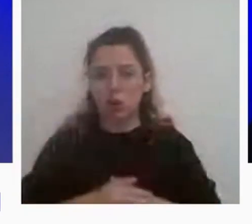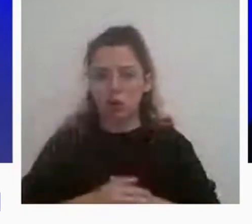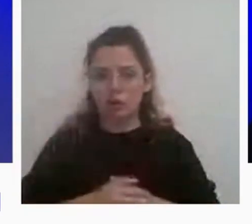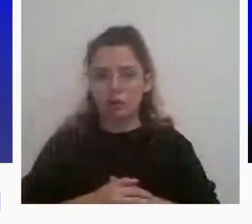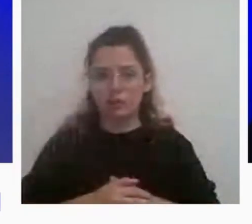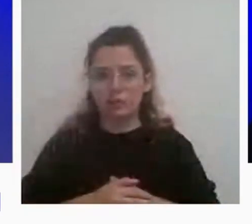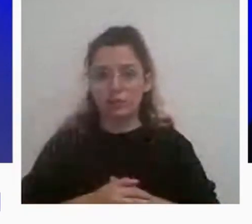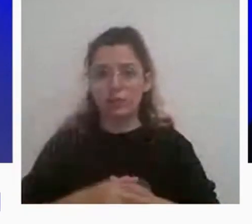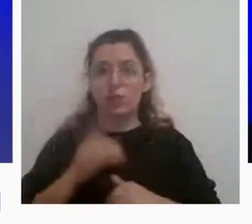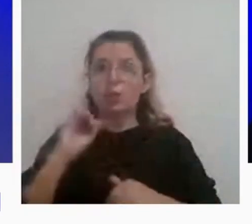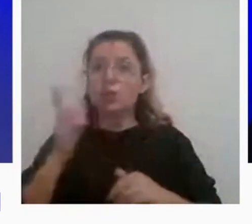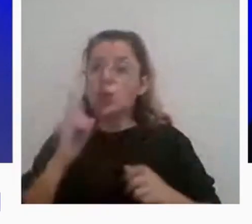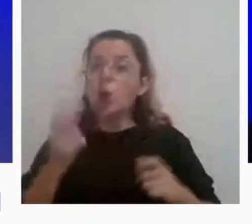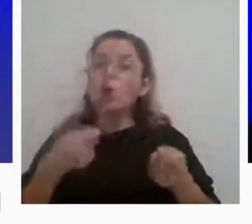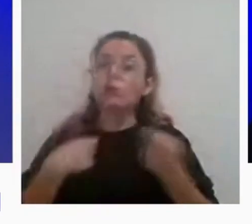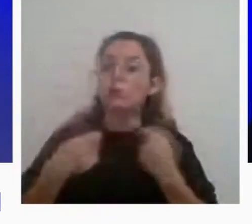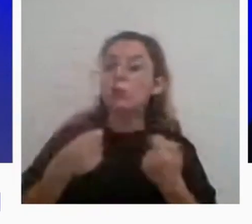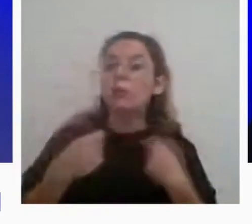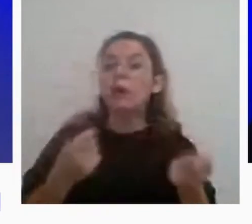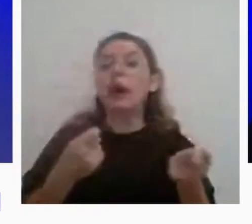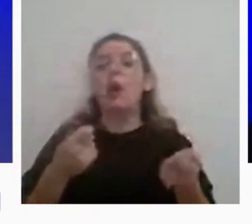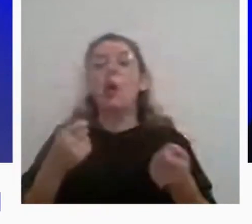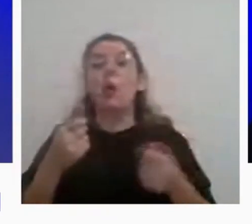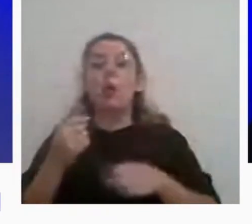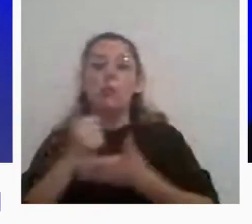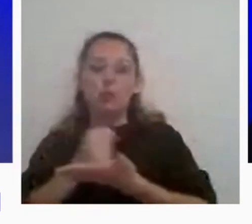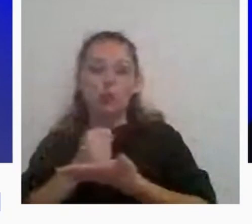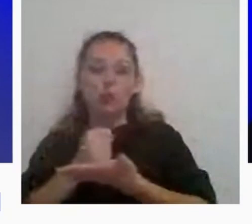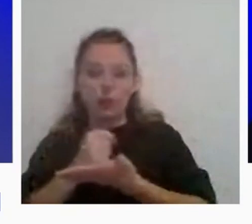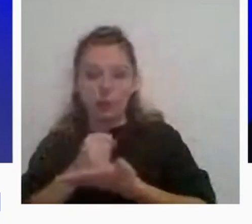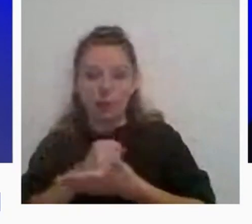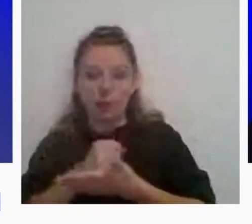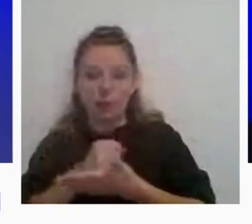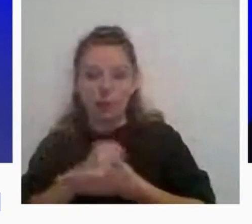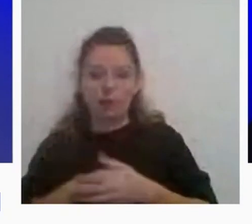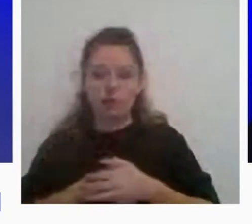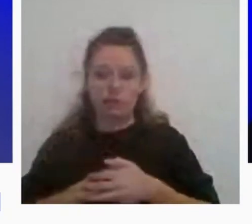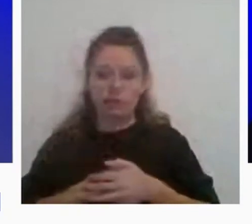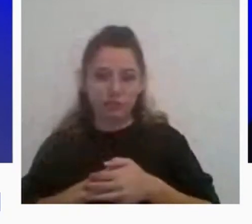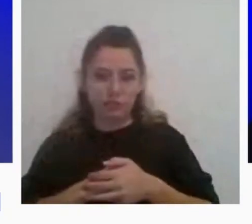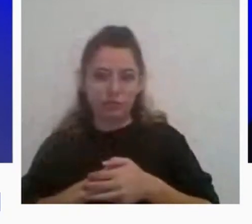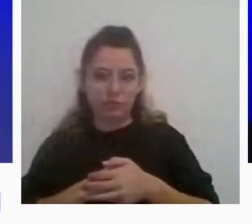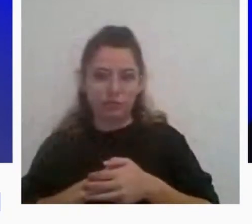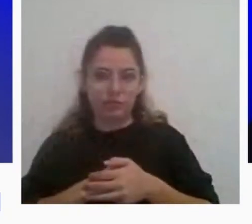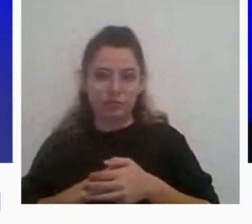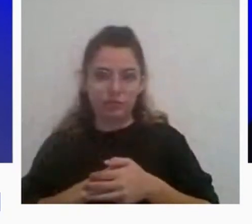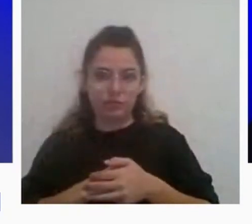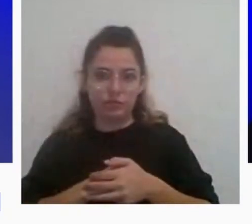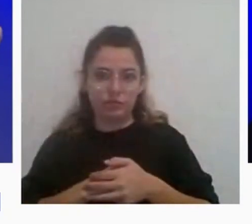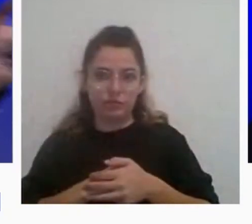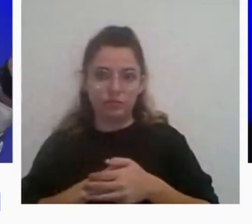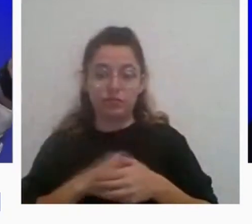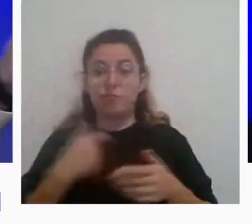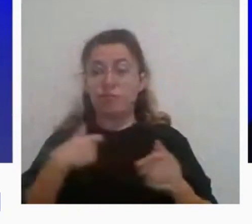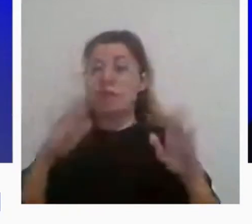supermercados, logística, farmacia. Y claro, nos dimos cuenta que es ahí donde había una industria detrás que estaba viajando. Pero todo esto, y